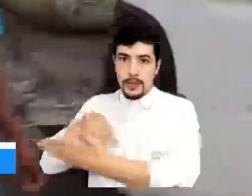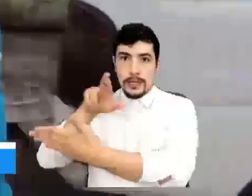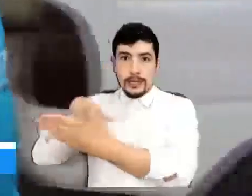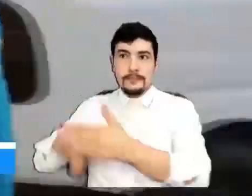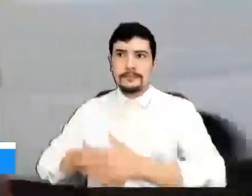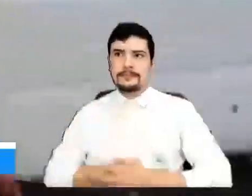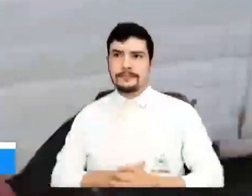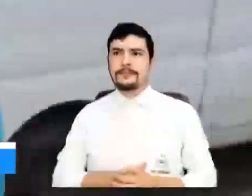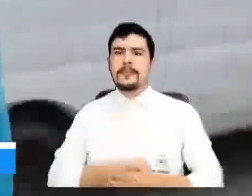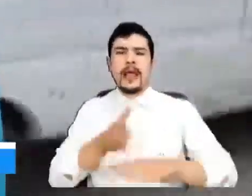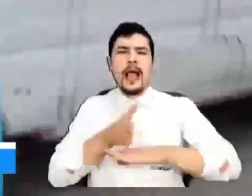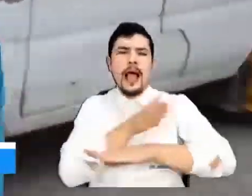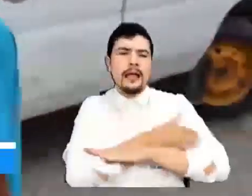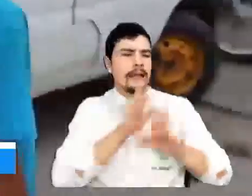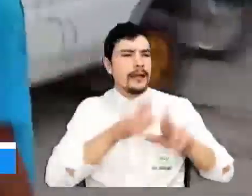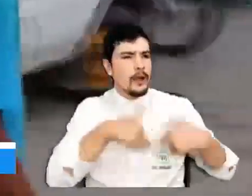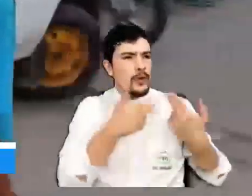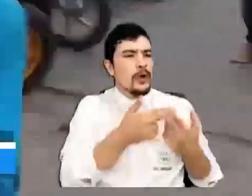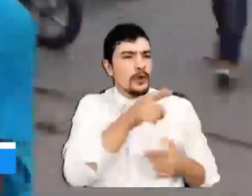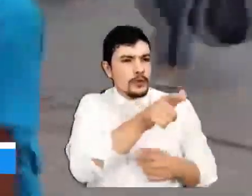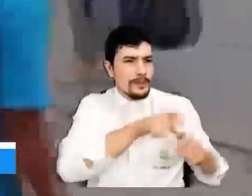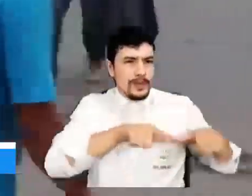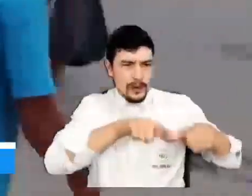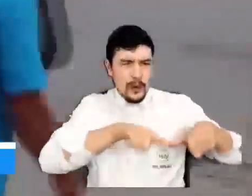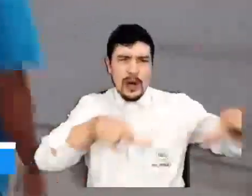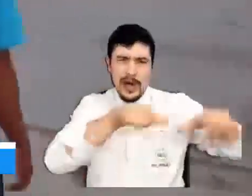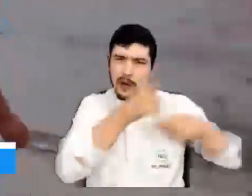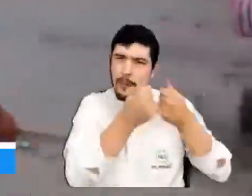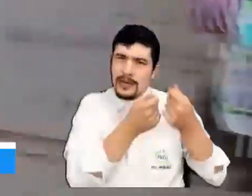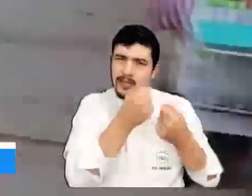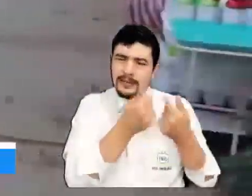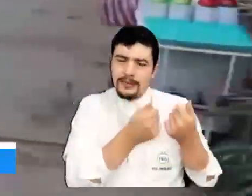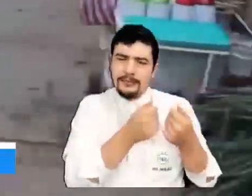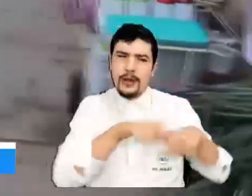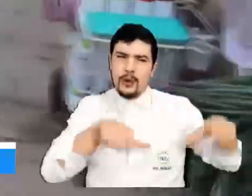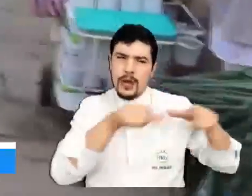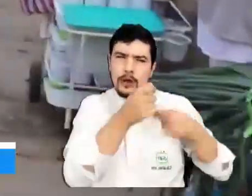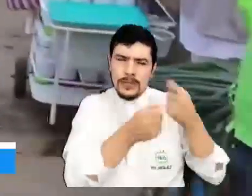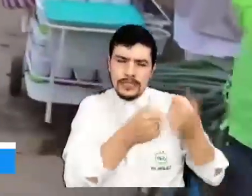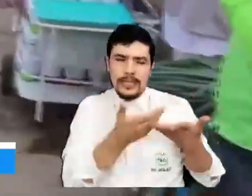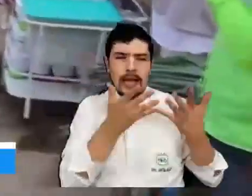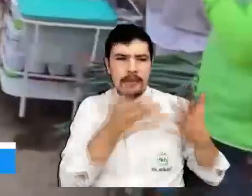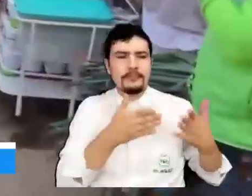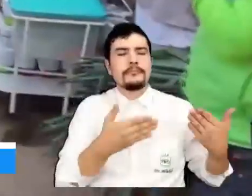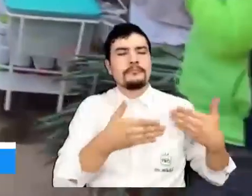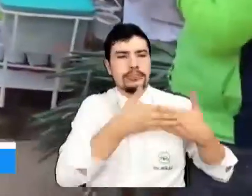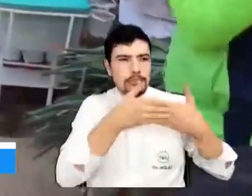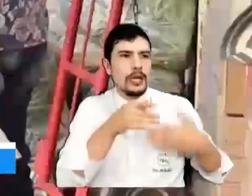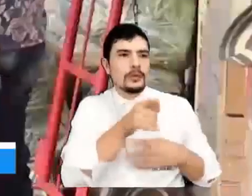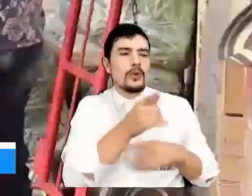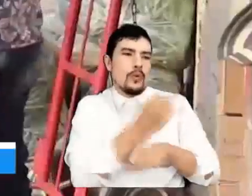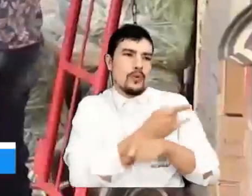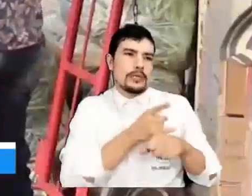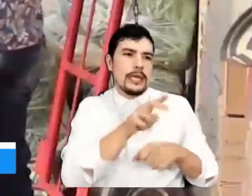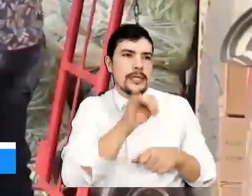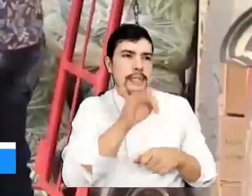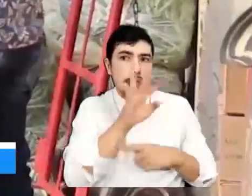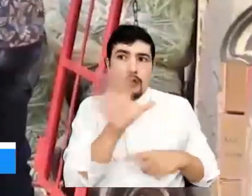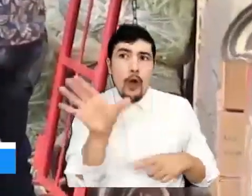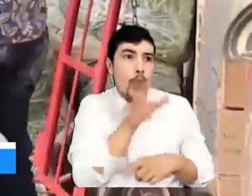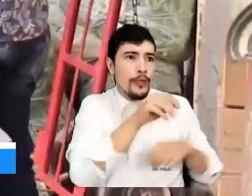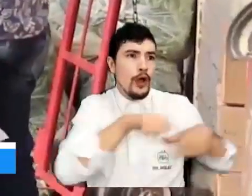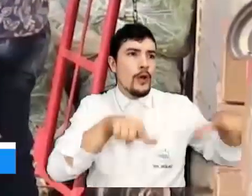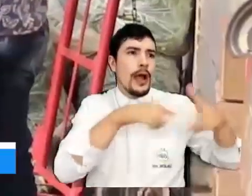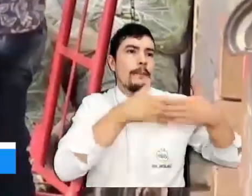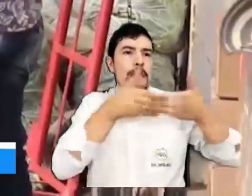los establecimientos al mismo tiempo. Desafortunadamente, en las cadenas de orden nacional no encontramos ese apoyo. No podía hacerlo